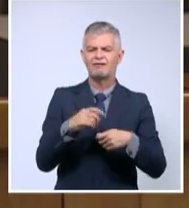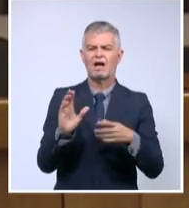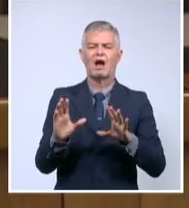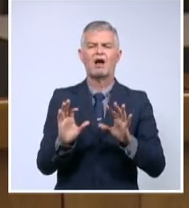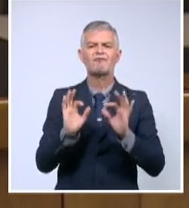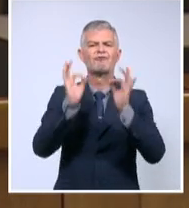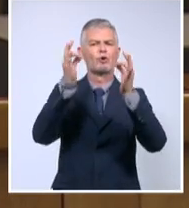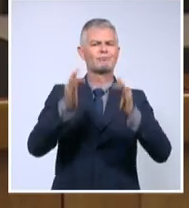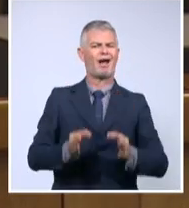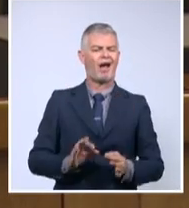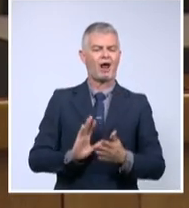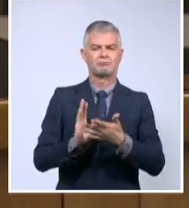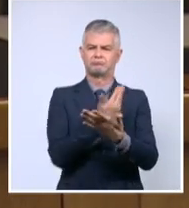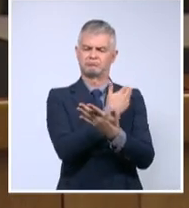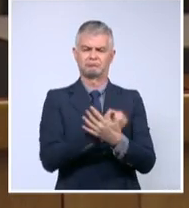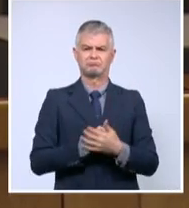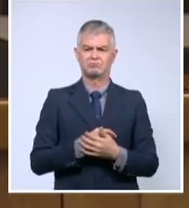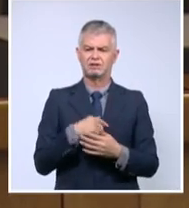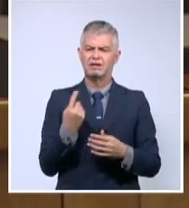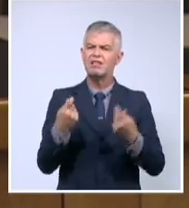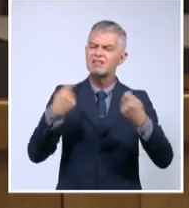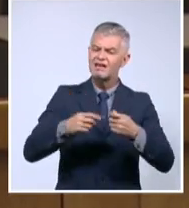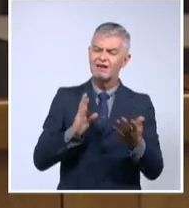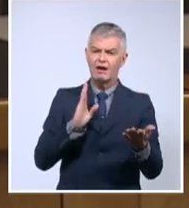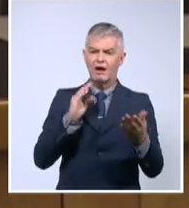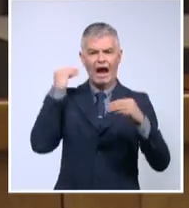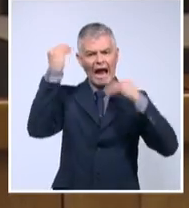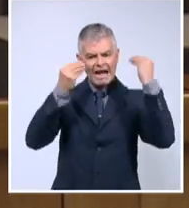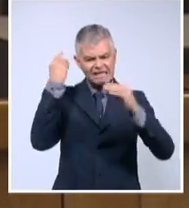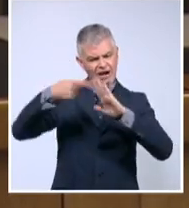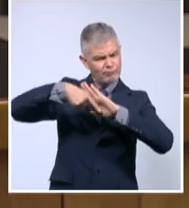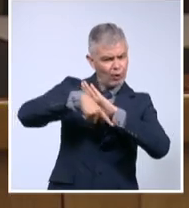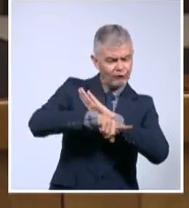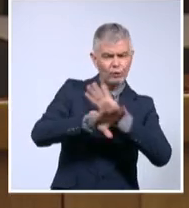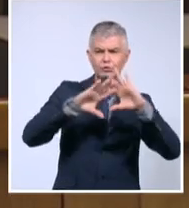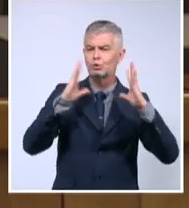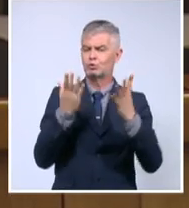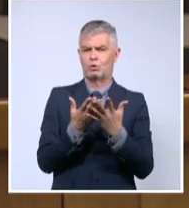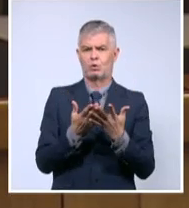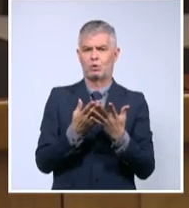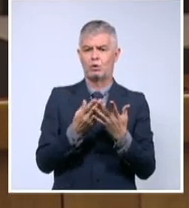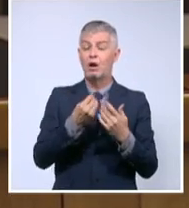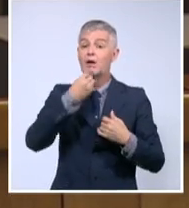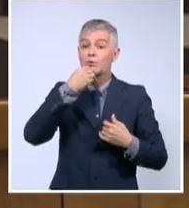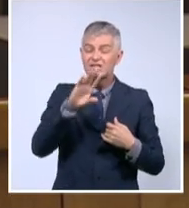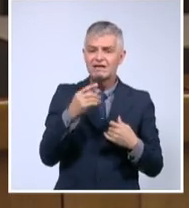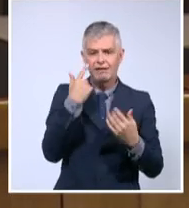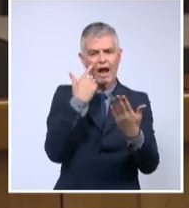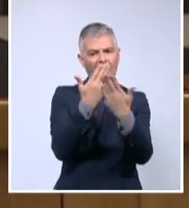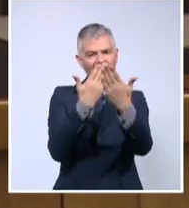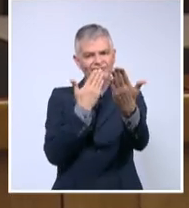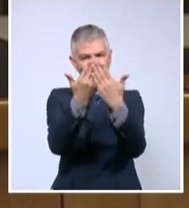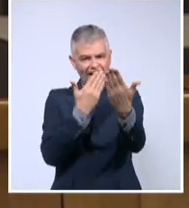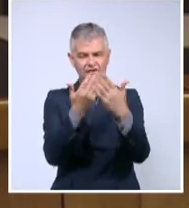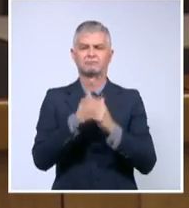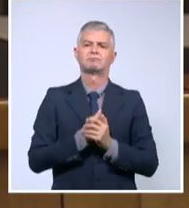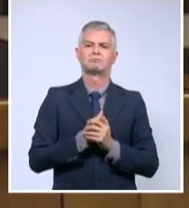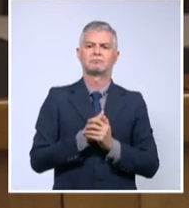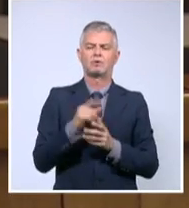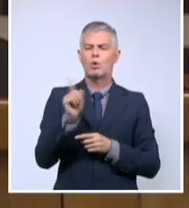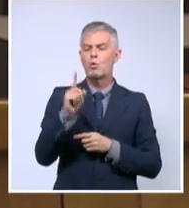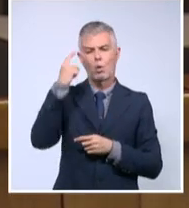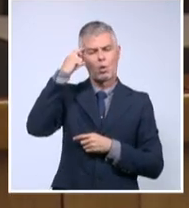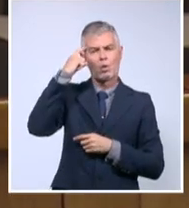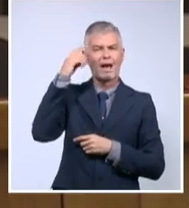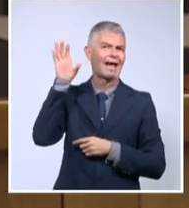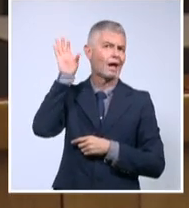la población, ir al fondo de los asuntos y siempre que sea posible, cara a cara. No se trata solo de